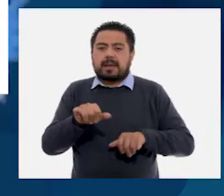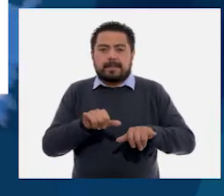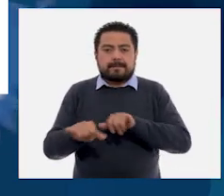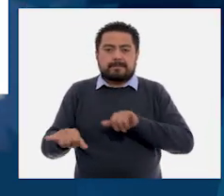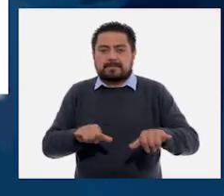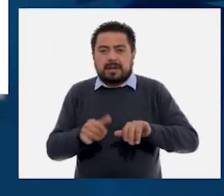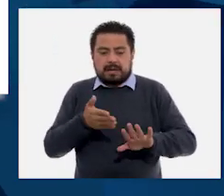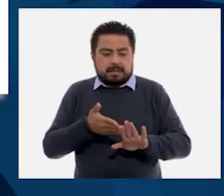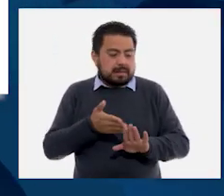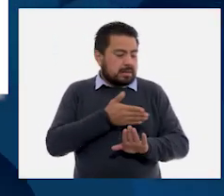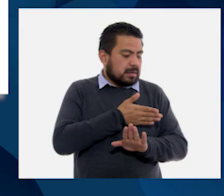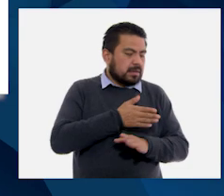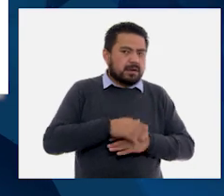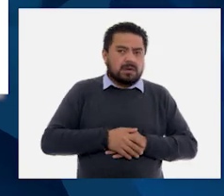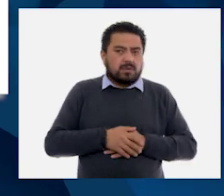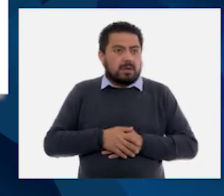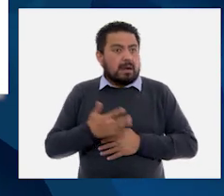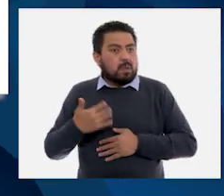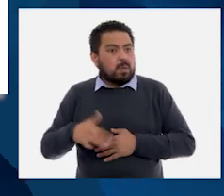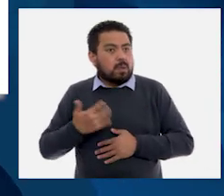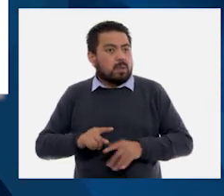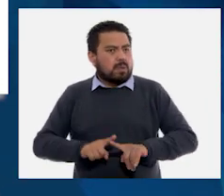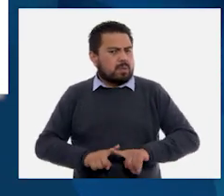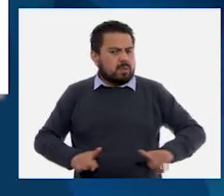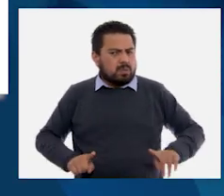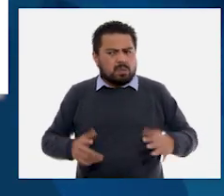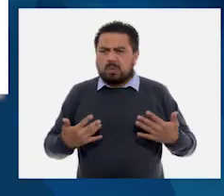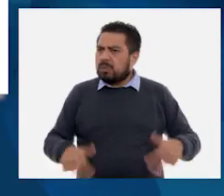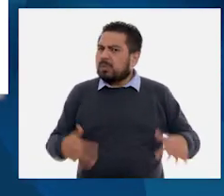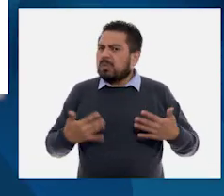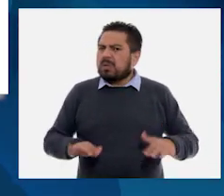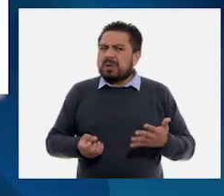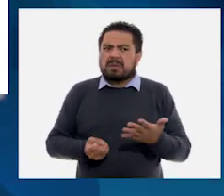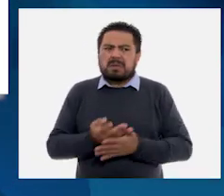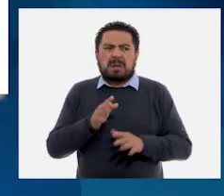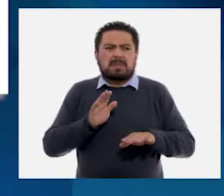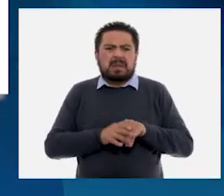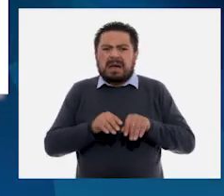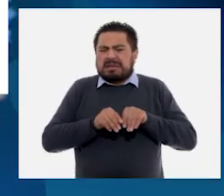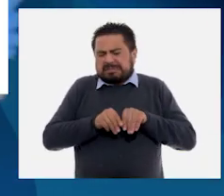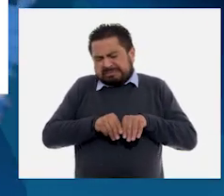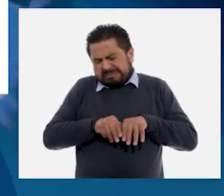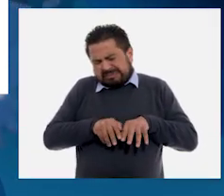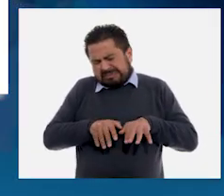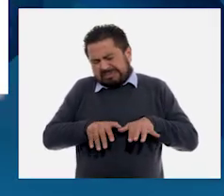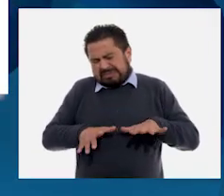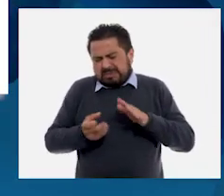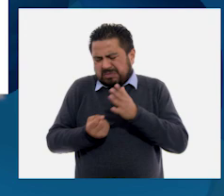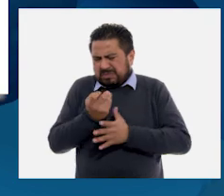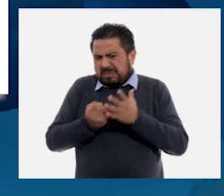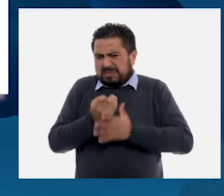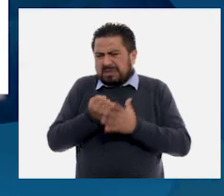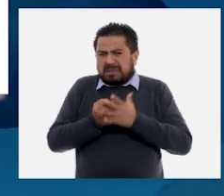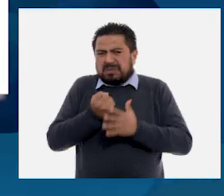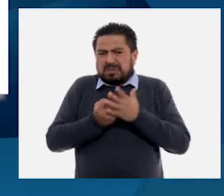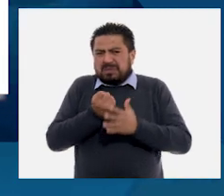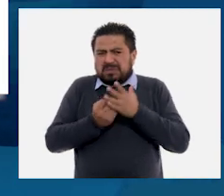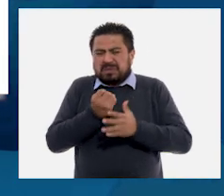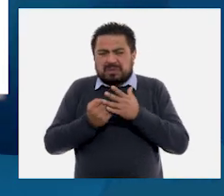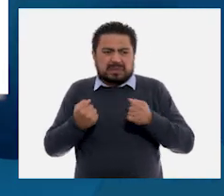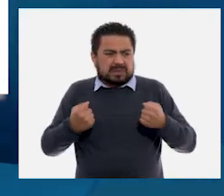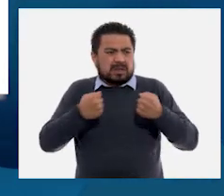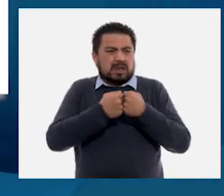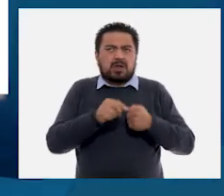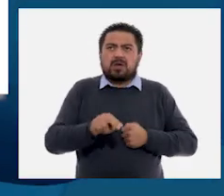anterior. ¡Wow! ¡Qué diferencia! Le salieron muchísimas ramas nuevas a la gran línea que unía la